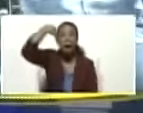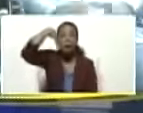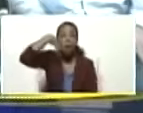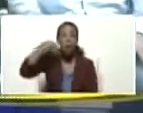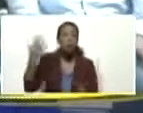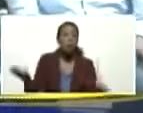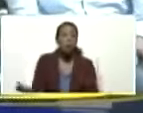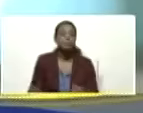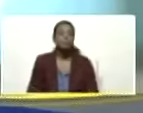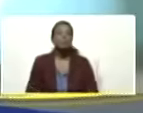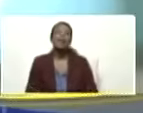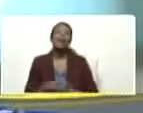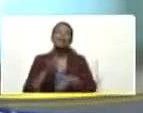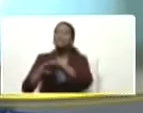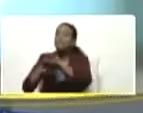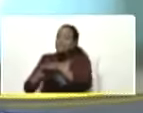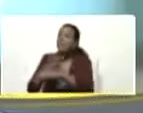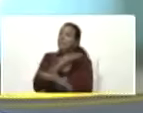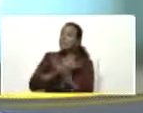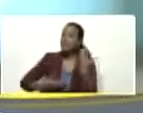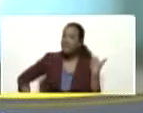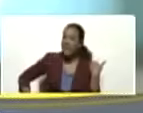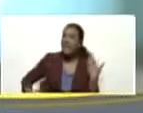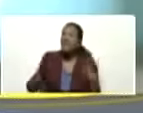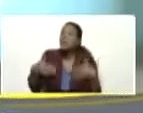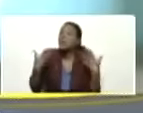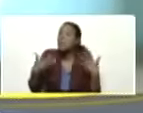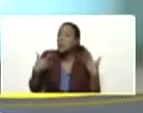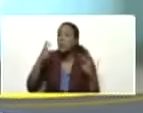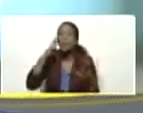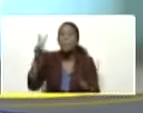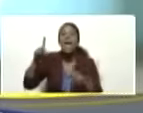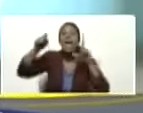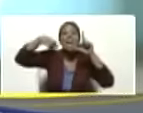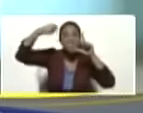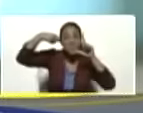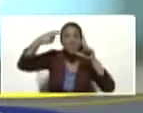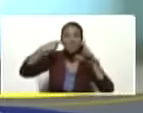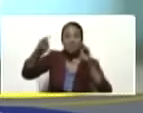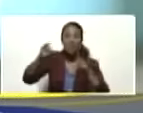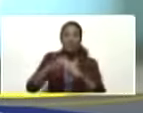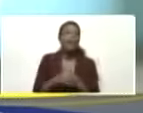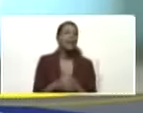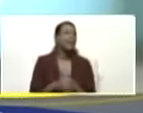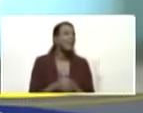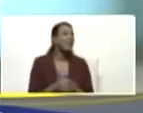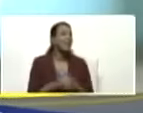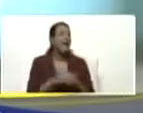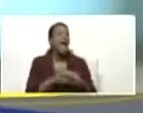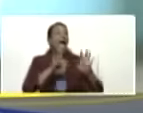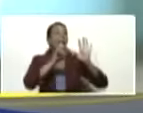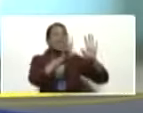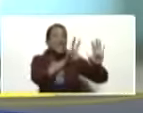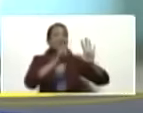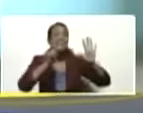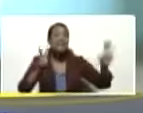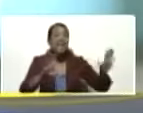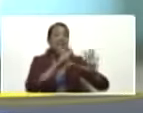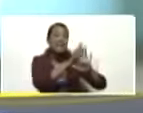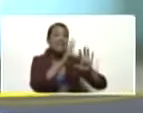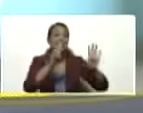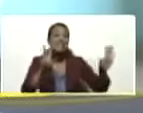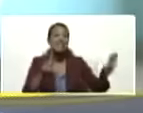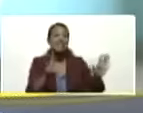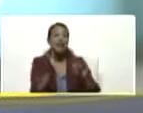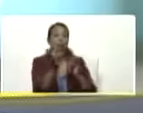Mire, presidente, realmente me llena de mucha emoción haber visto ese video, porque eso fue 17 de agosto del año